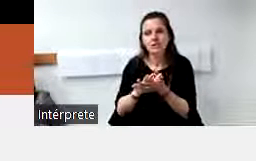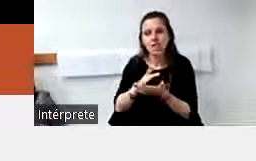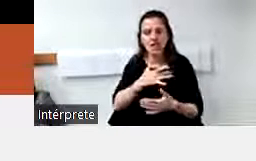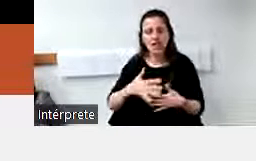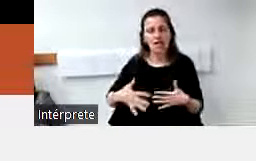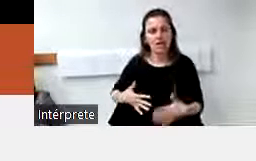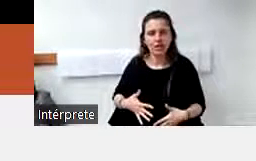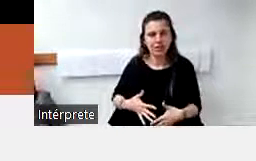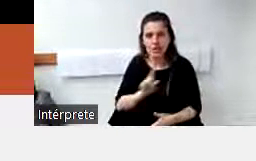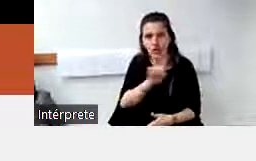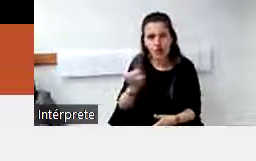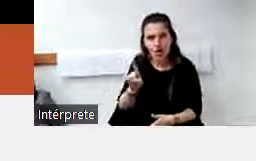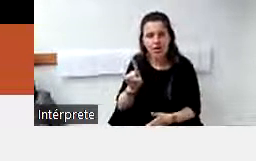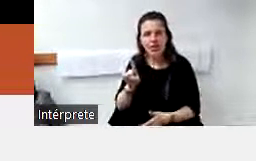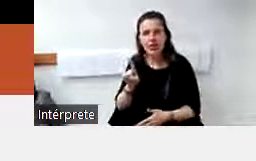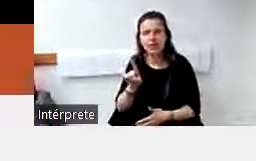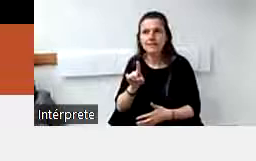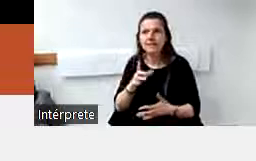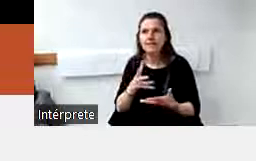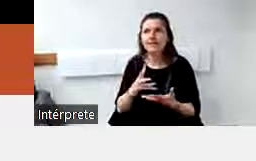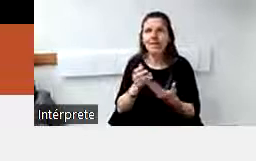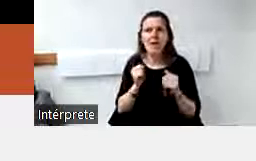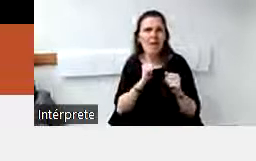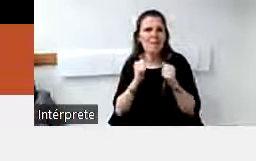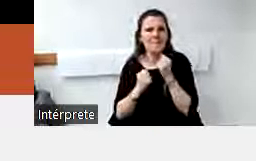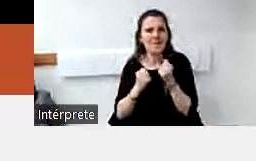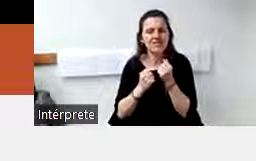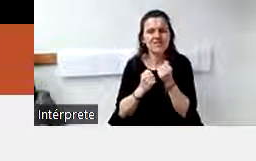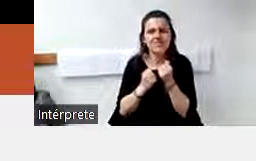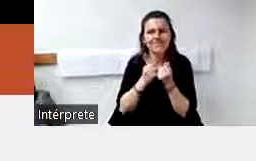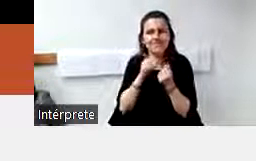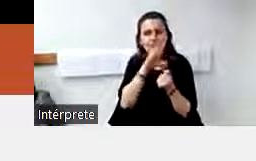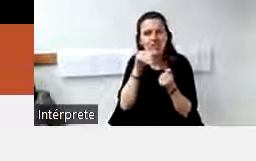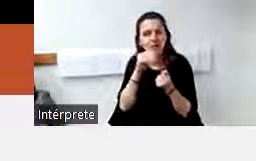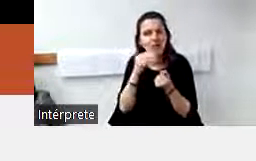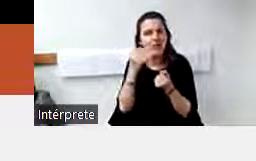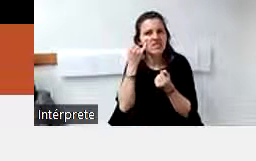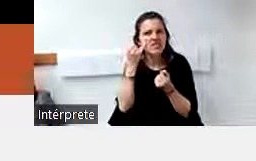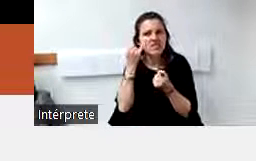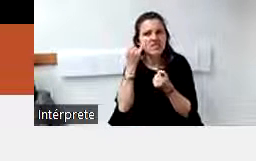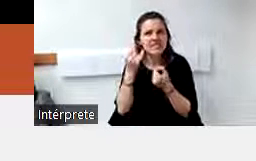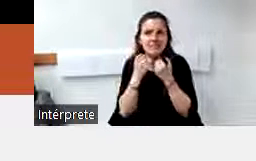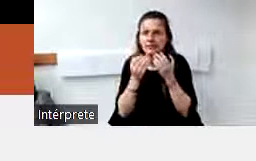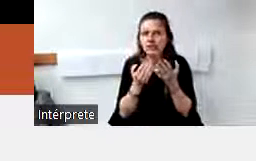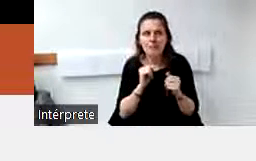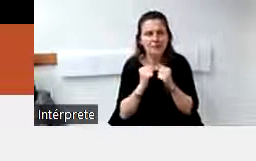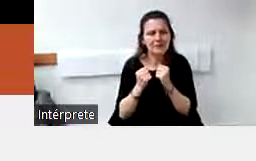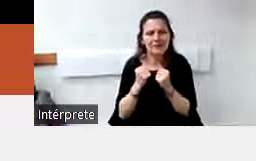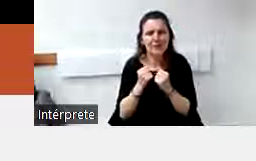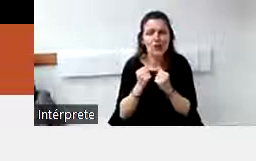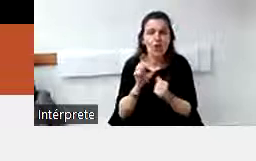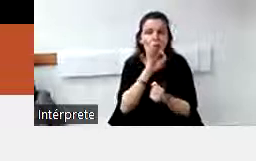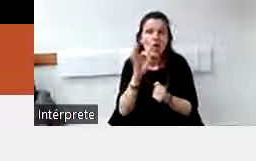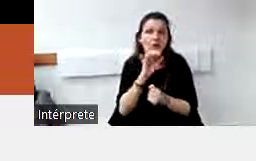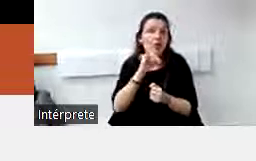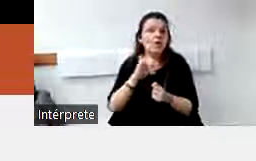puede pasar si le hablo de sexo. O lo que decía la amiga de esa mamá de la región andina.